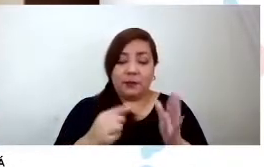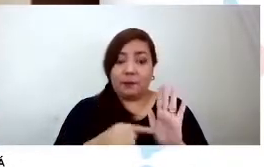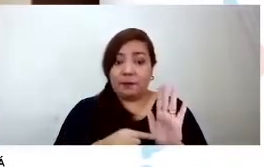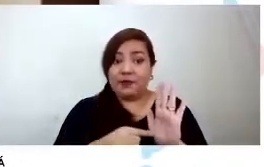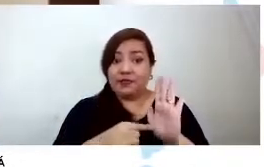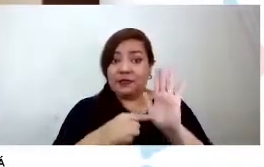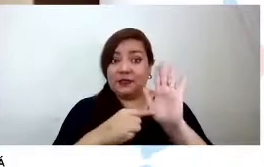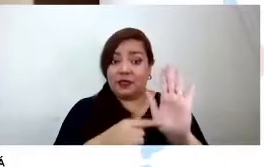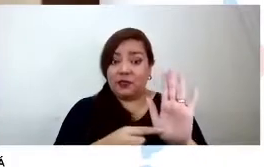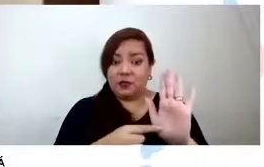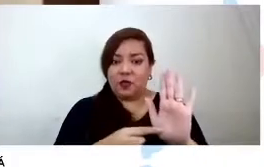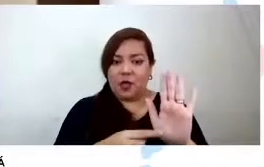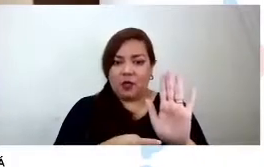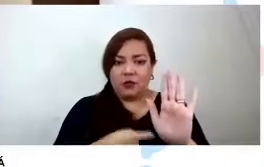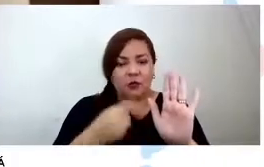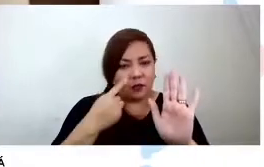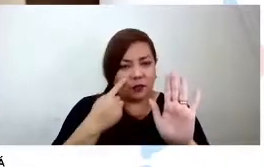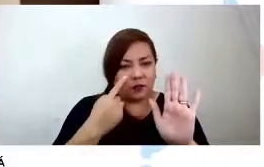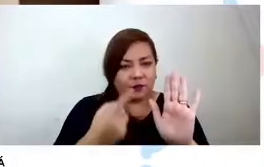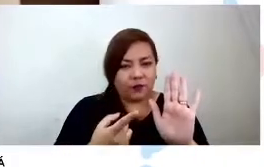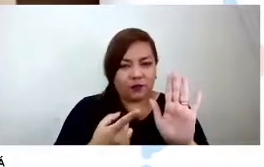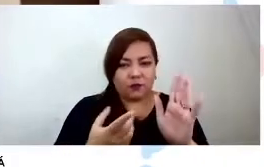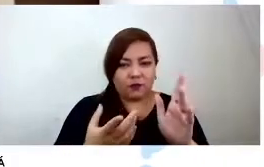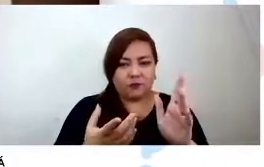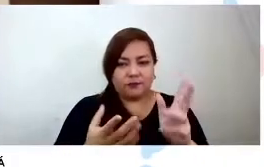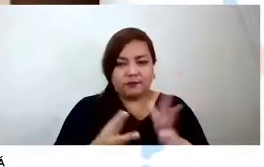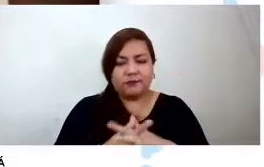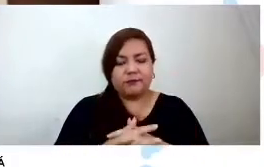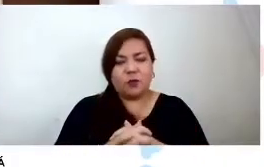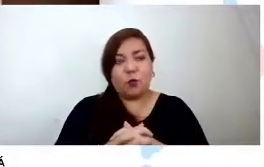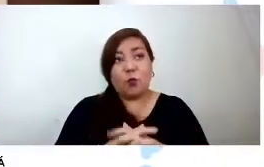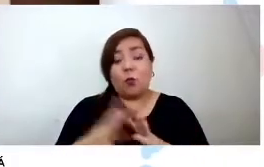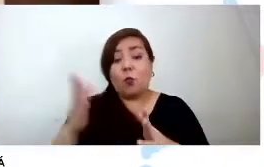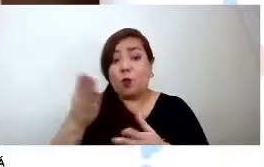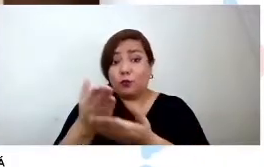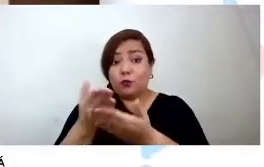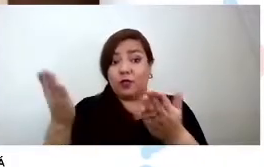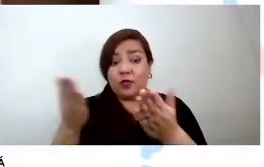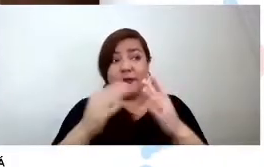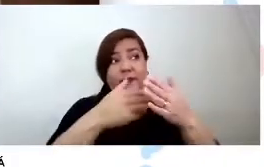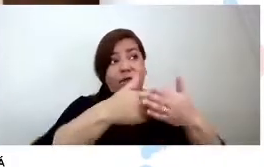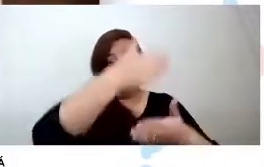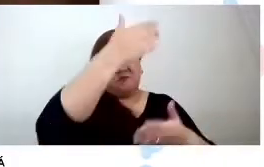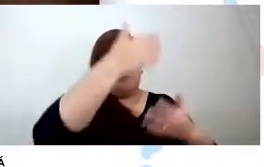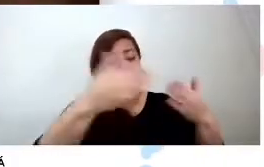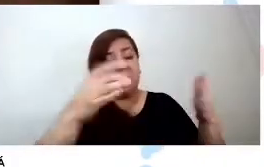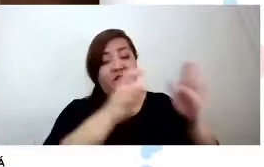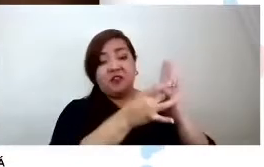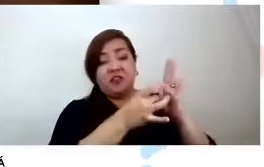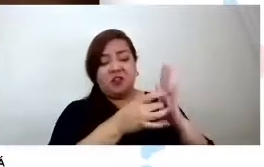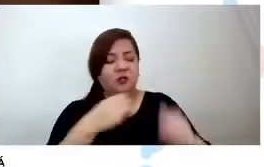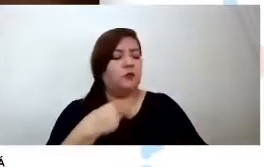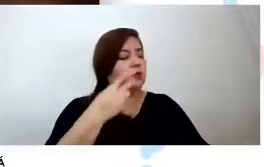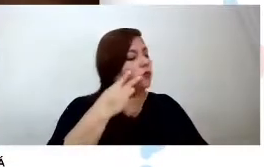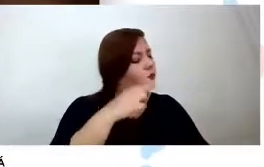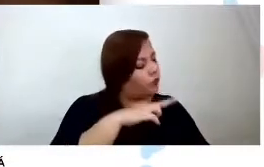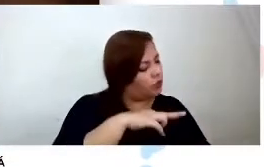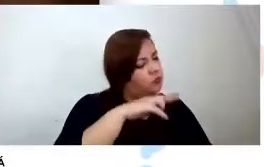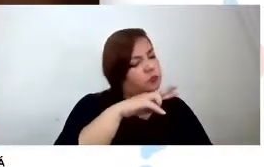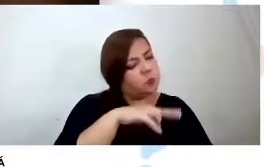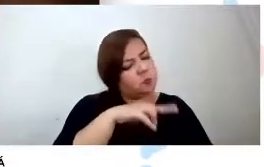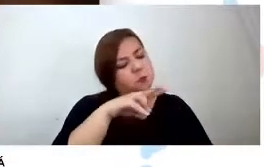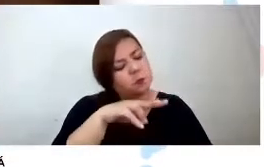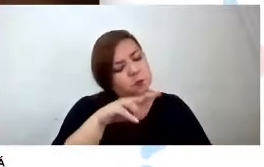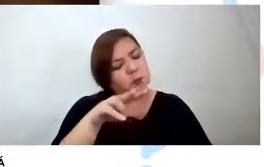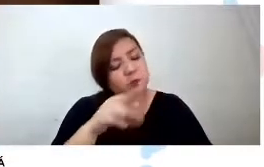presentarlos y ver o sea, como cuando ustedes los ven en las vitrinas, así como esto, va a depender también de